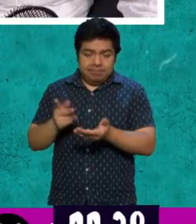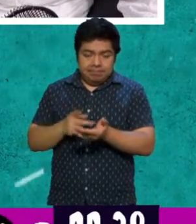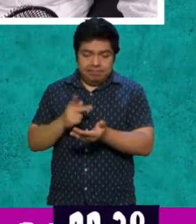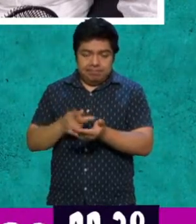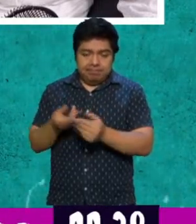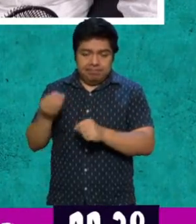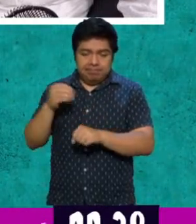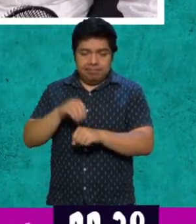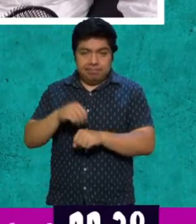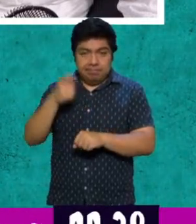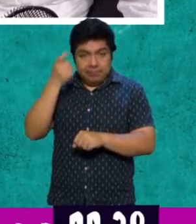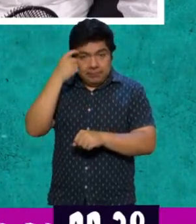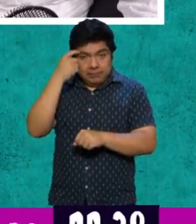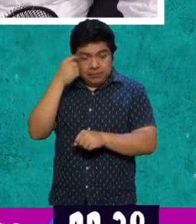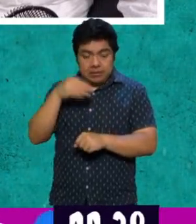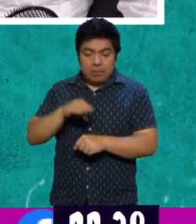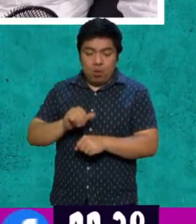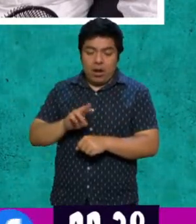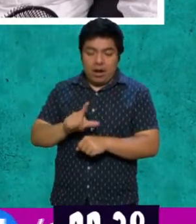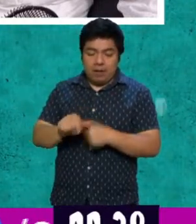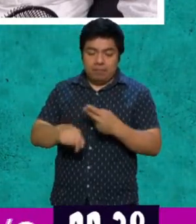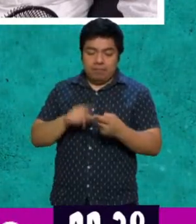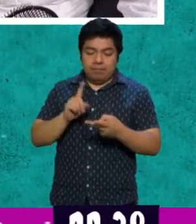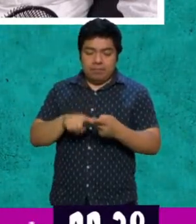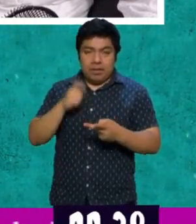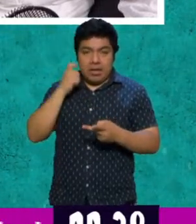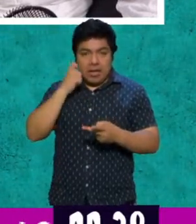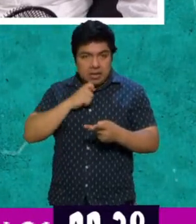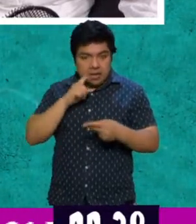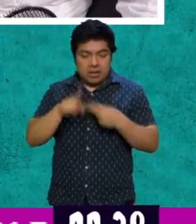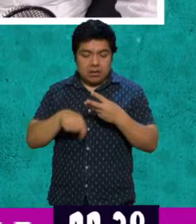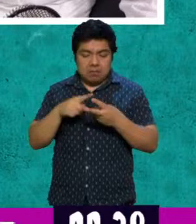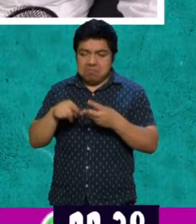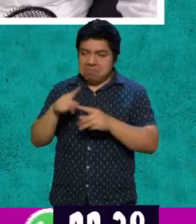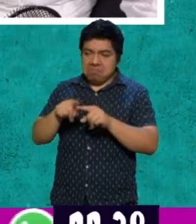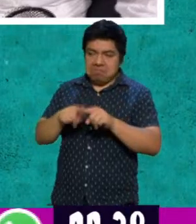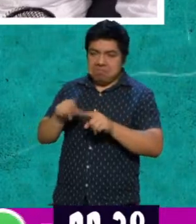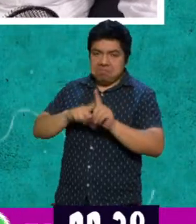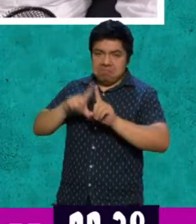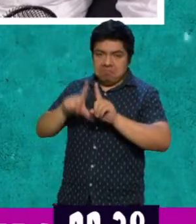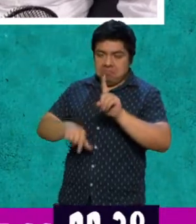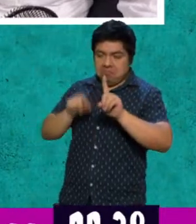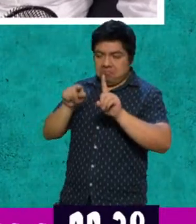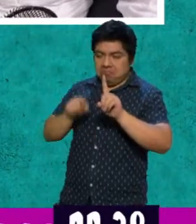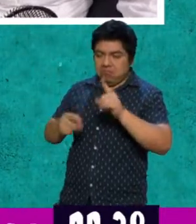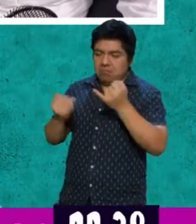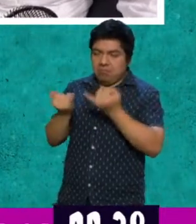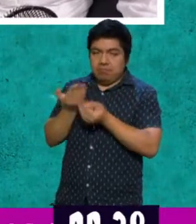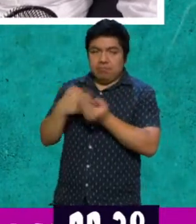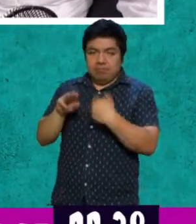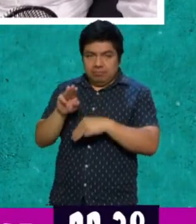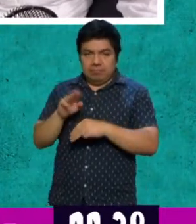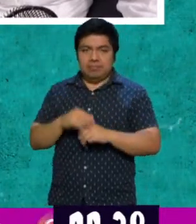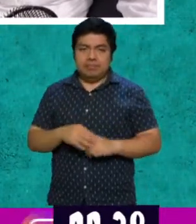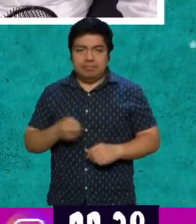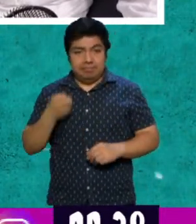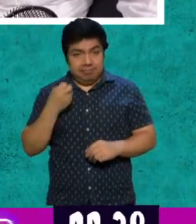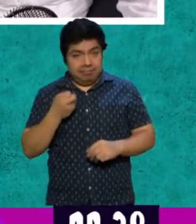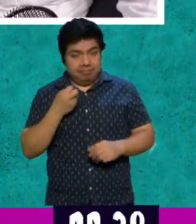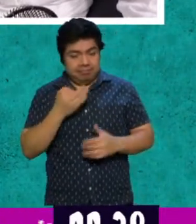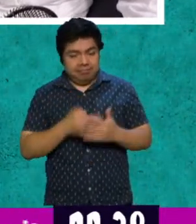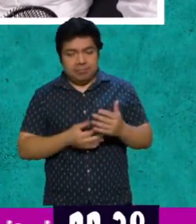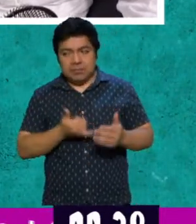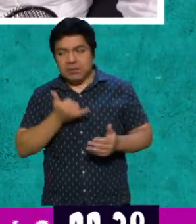refundación moral en Guerrero y en muchos otros lugares de México y del mundo, ¿no? Por eso, es...